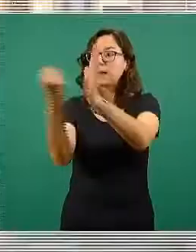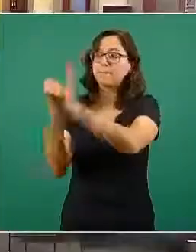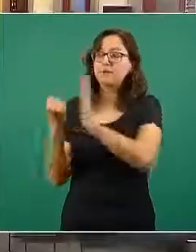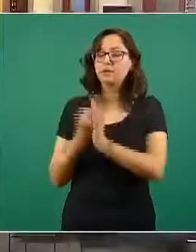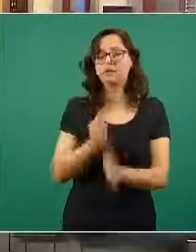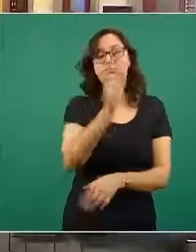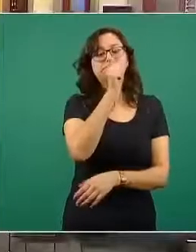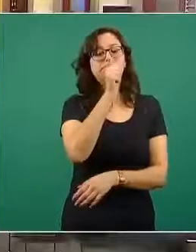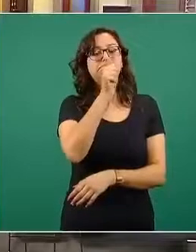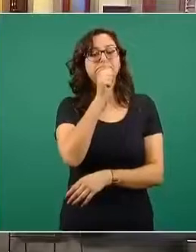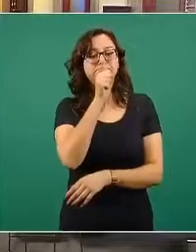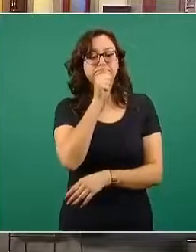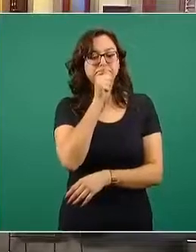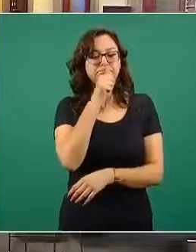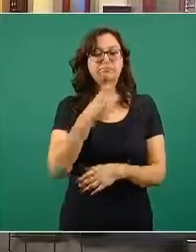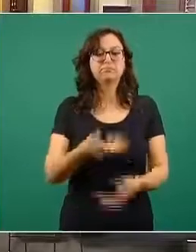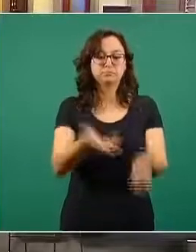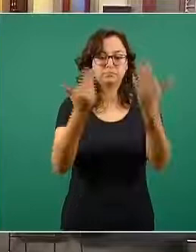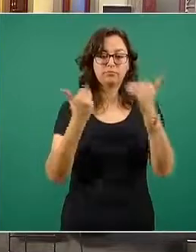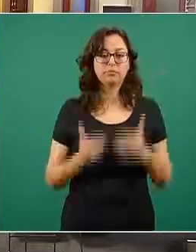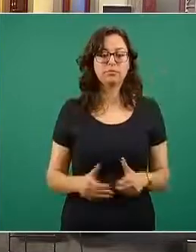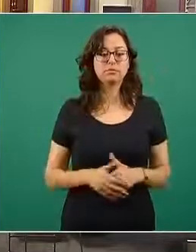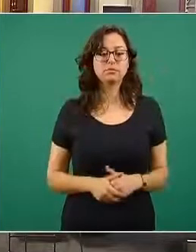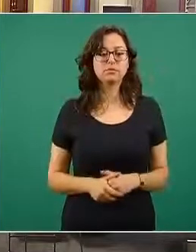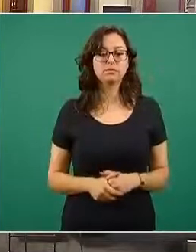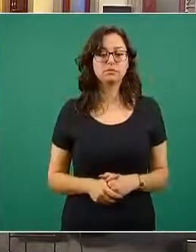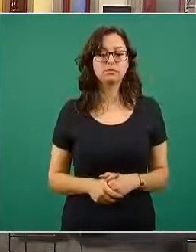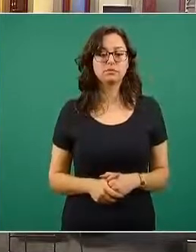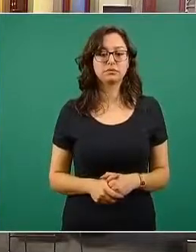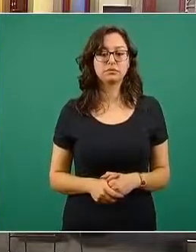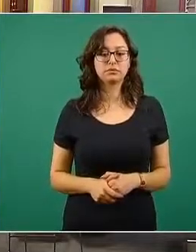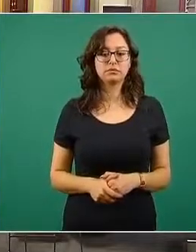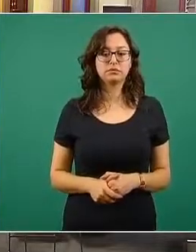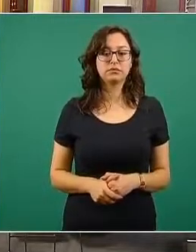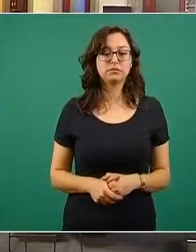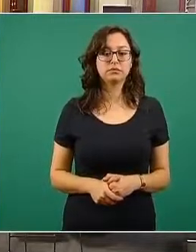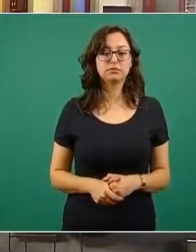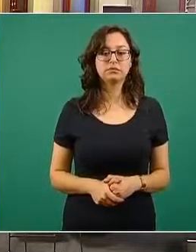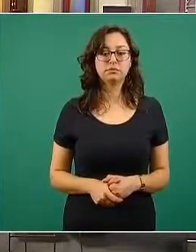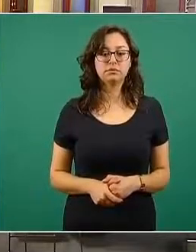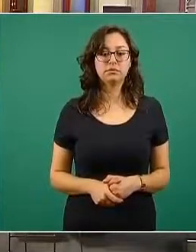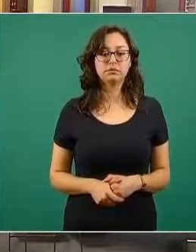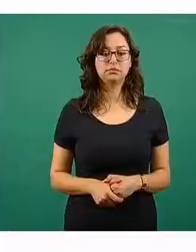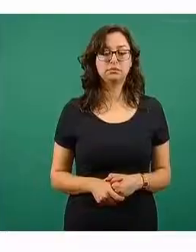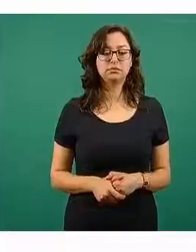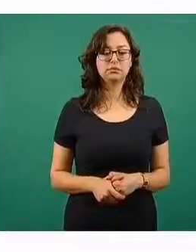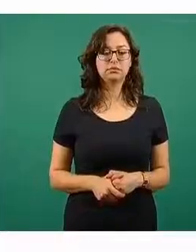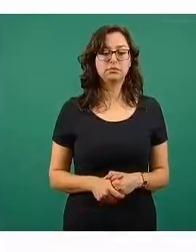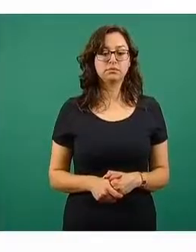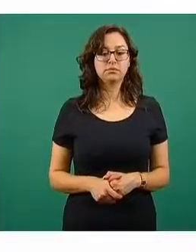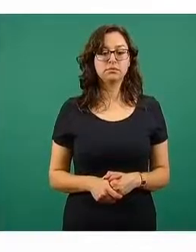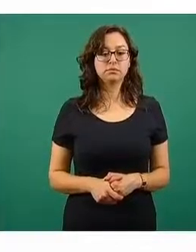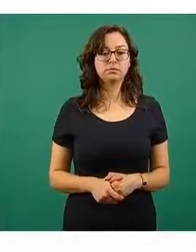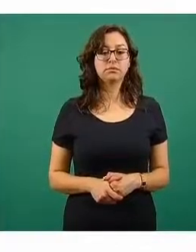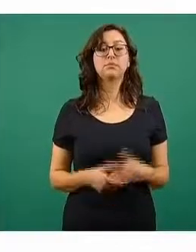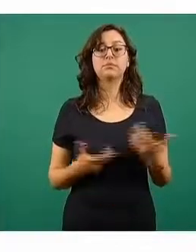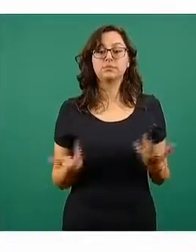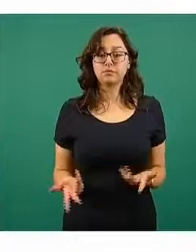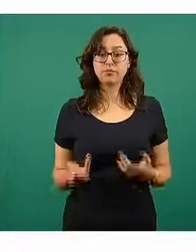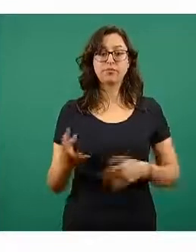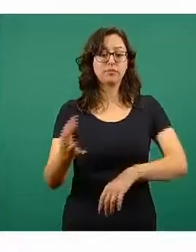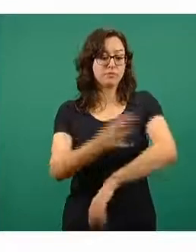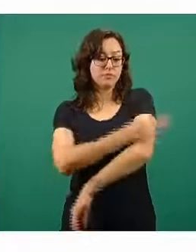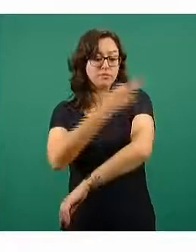vacunas. La siguiente. Finalmente, los eventos supuestamente